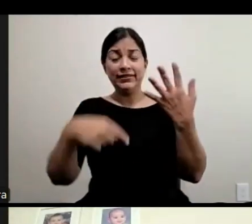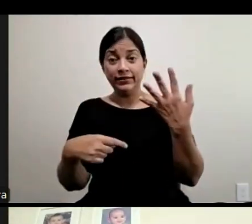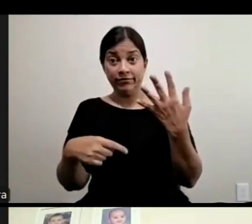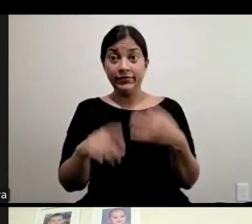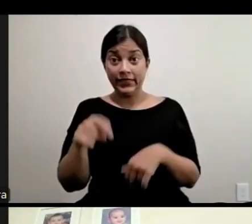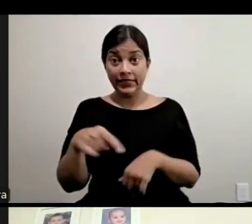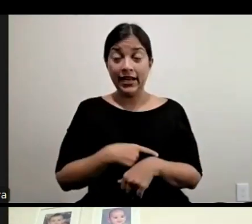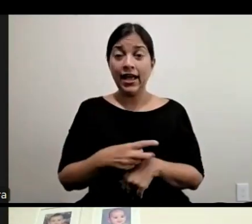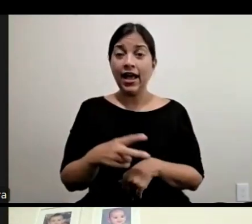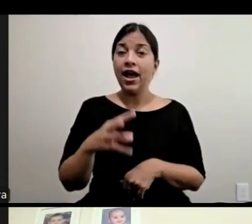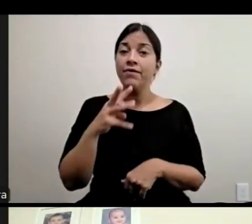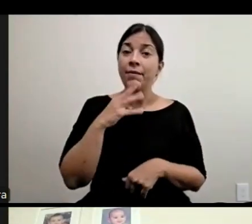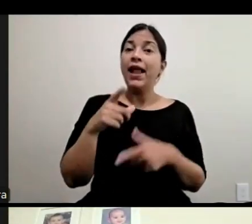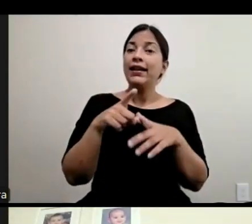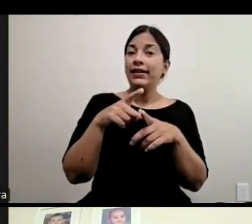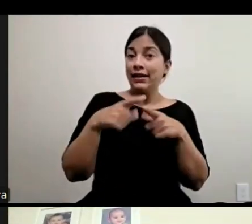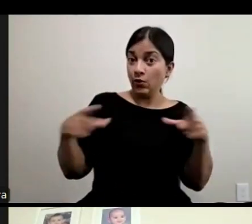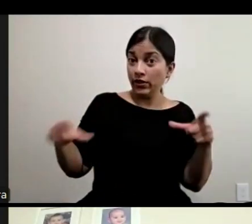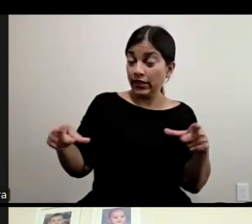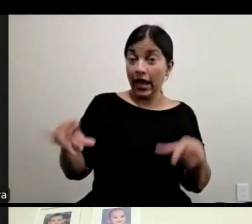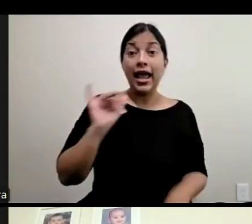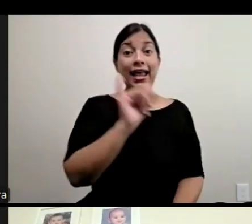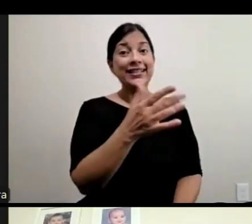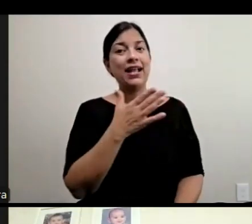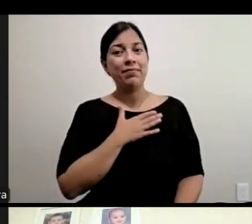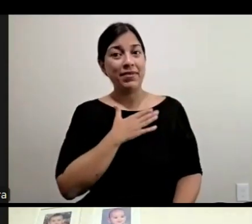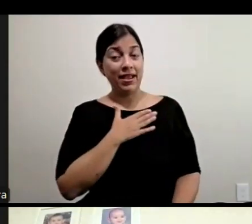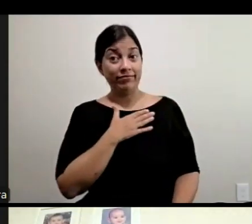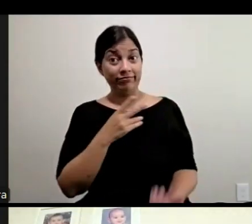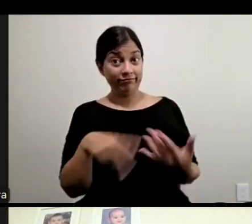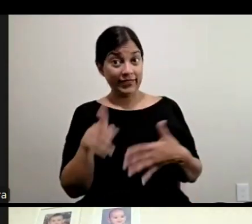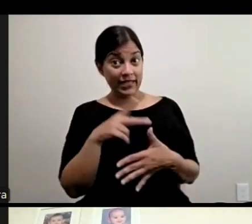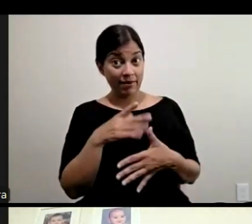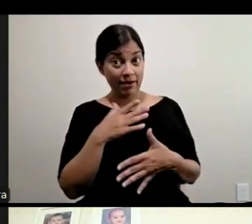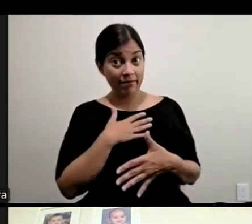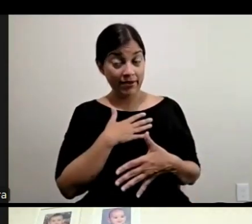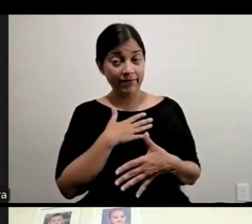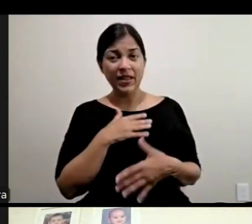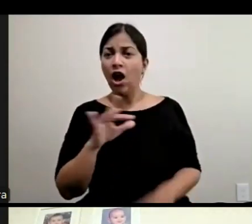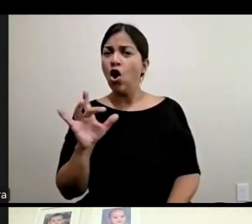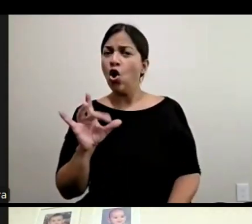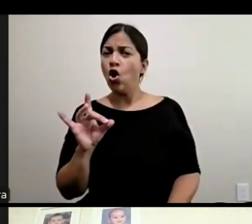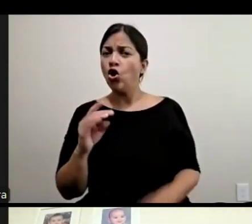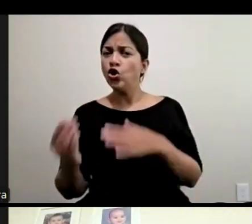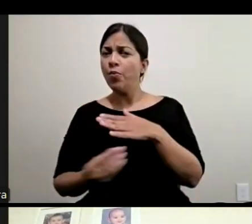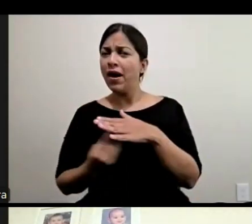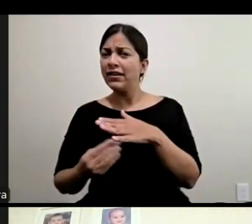verbal lingüística y esa es la mía, la principal de las inteligencias múltiples, 8 básicas que dice la teoría de Howard Gardner,